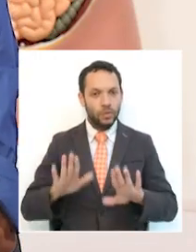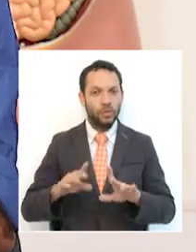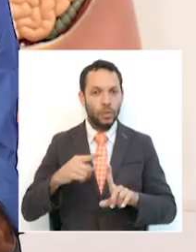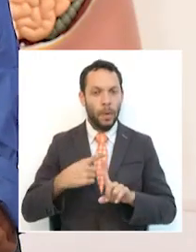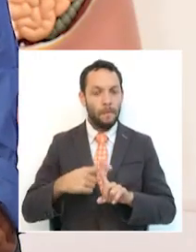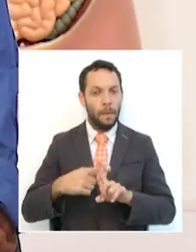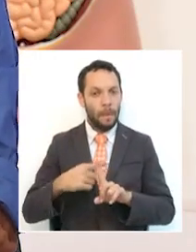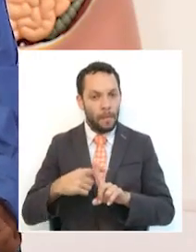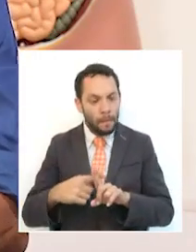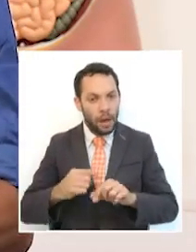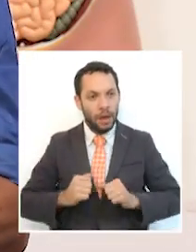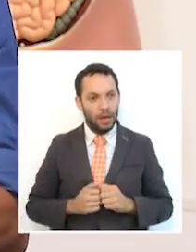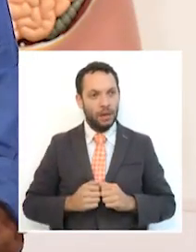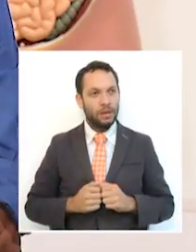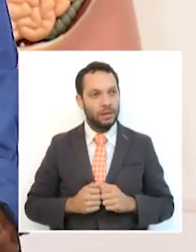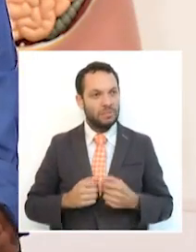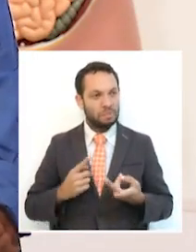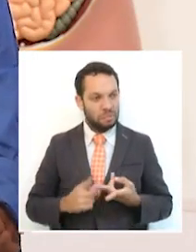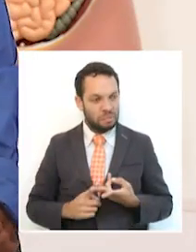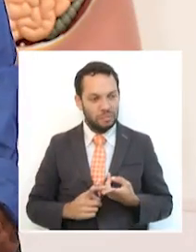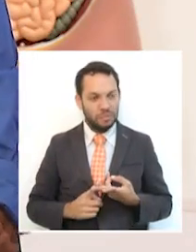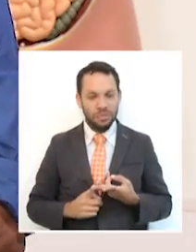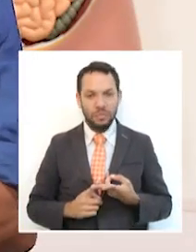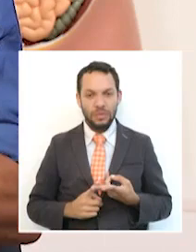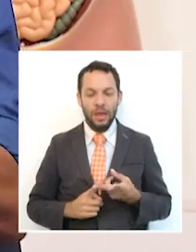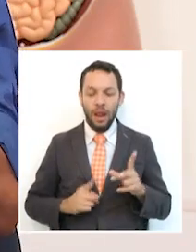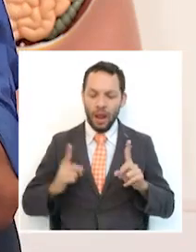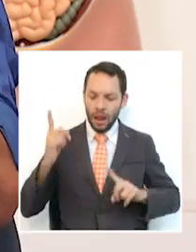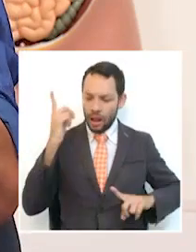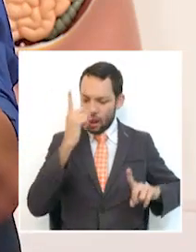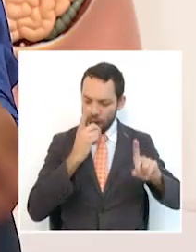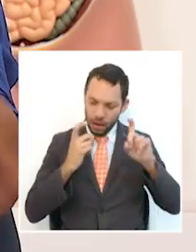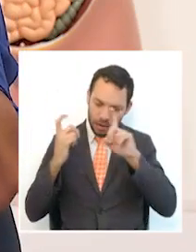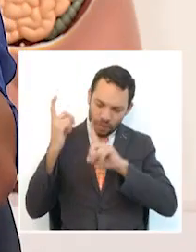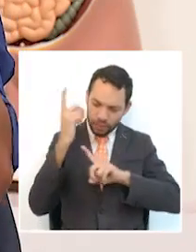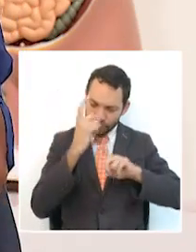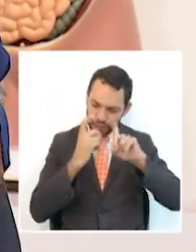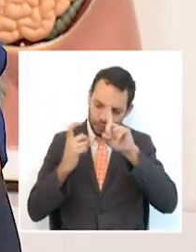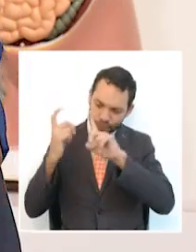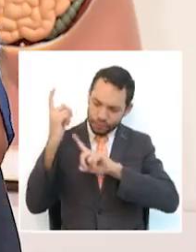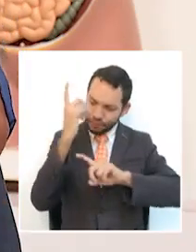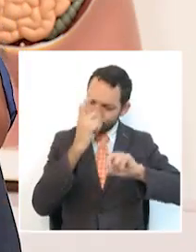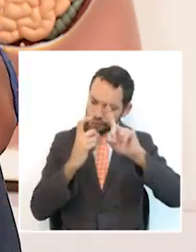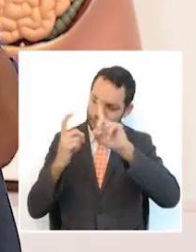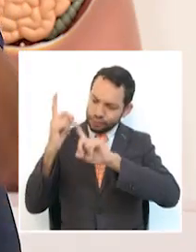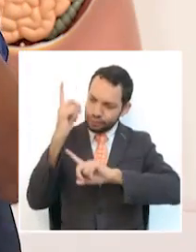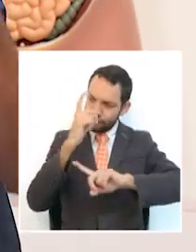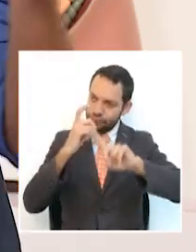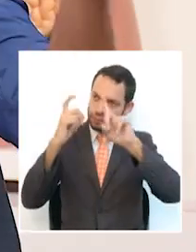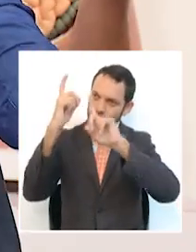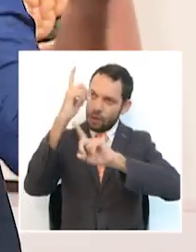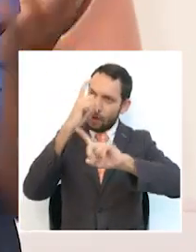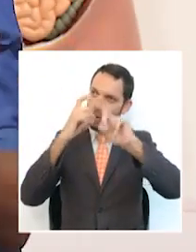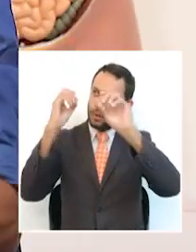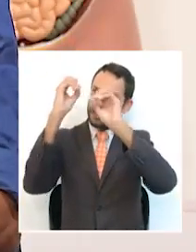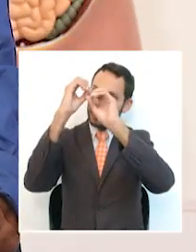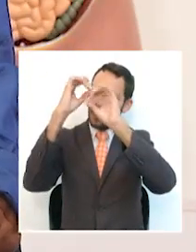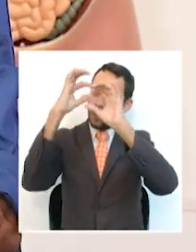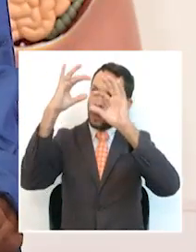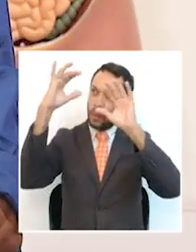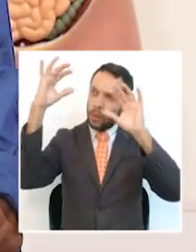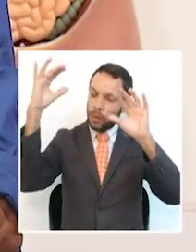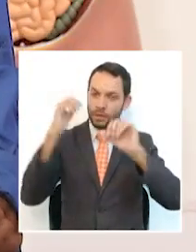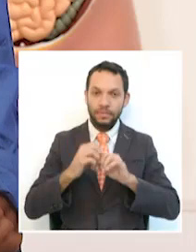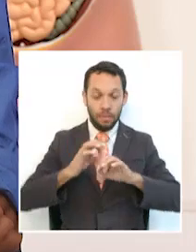kung que hay realizamos con el stage y cantidad de cosas que es conectarnos con esa energía divina porque el sol